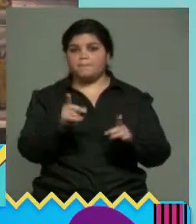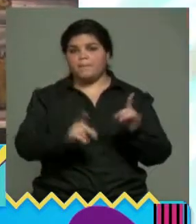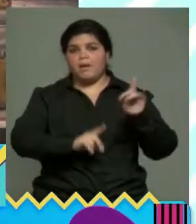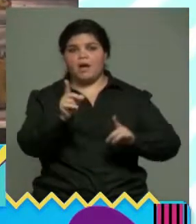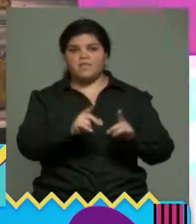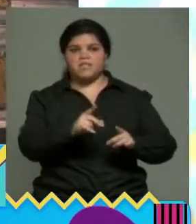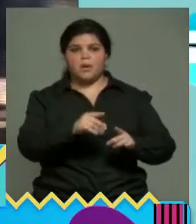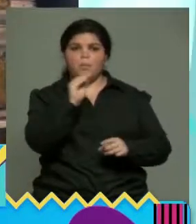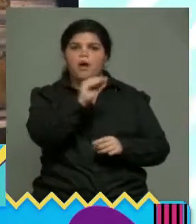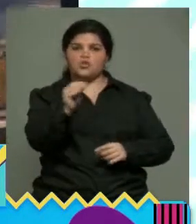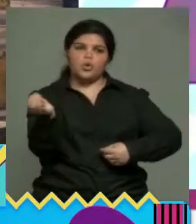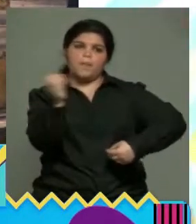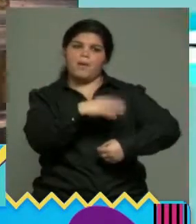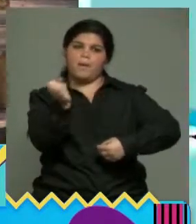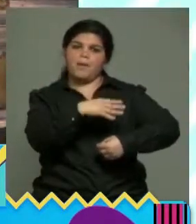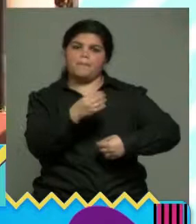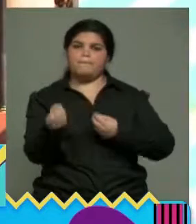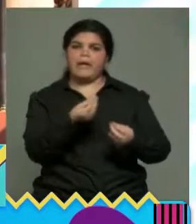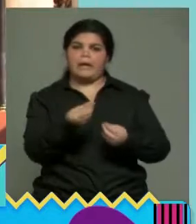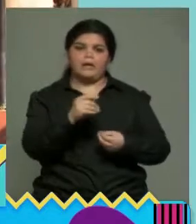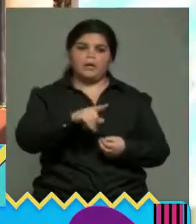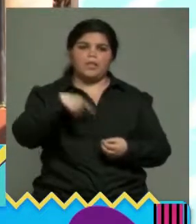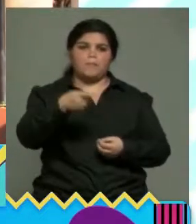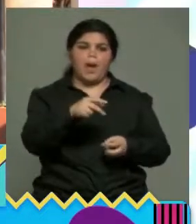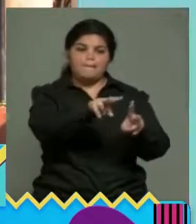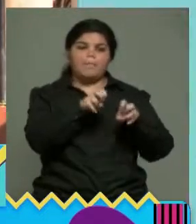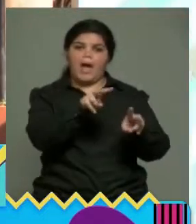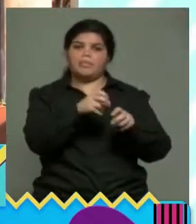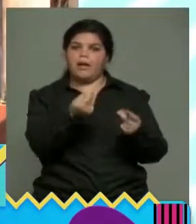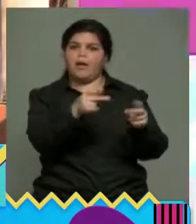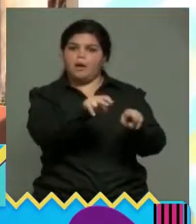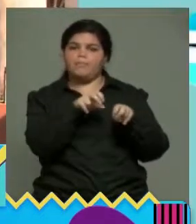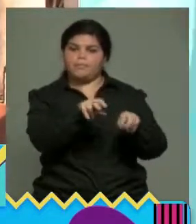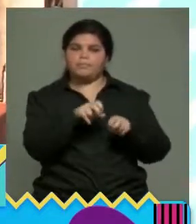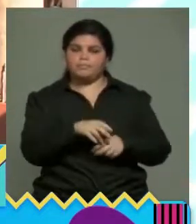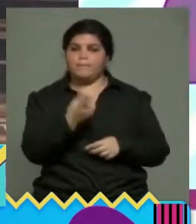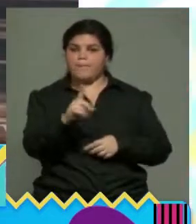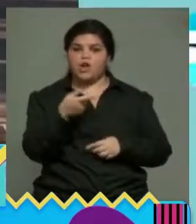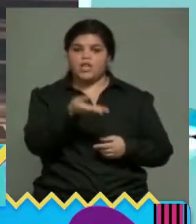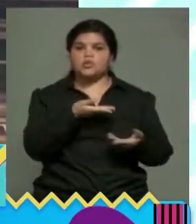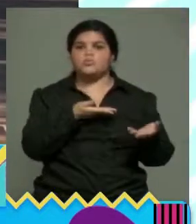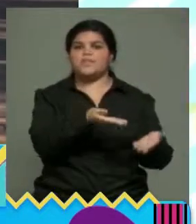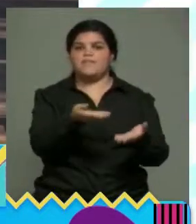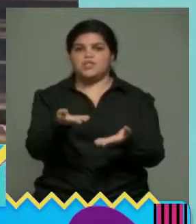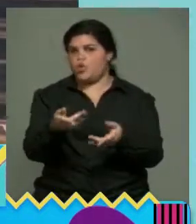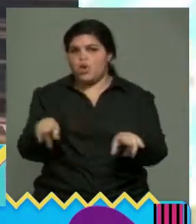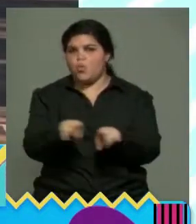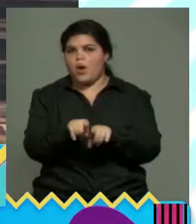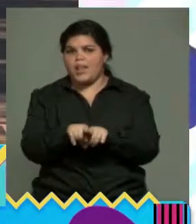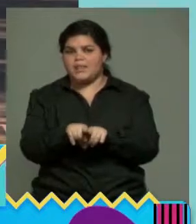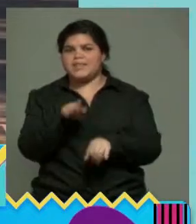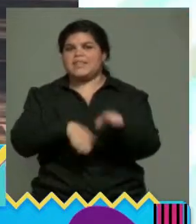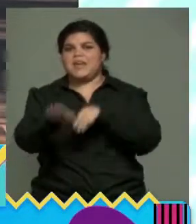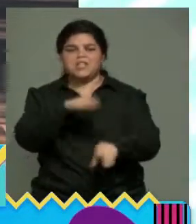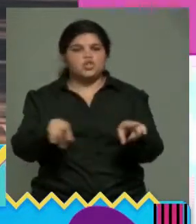plata. Sí, se cobran impuestos municipales. Sí, pero los residuos es un servicio que se da. Exacto. El tránsito también es un servicio que se da.